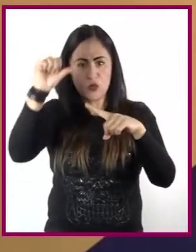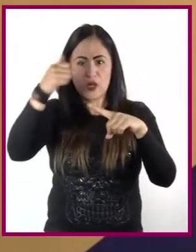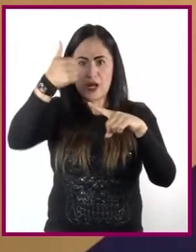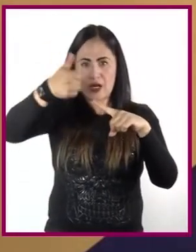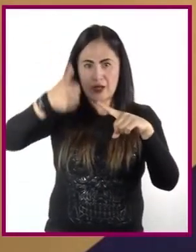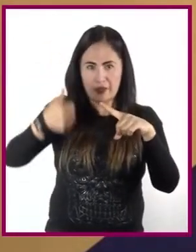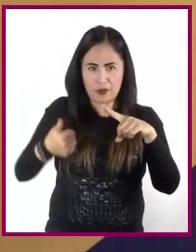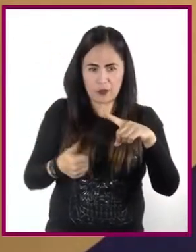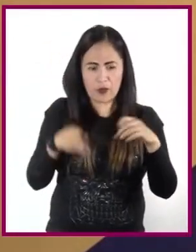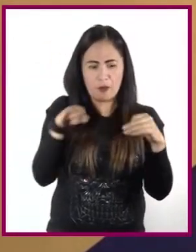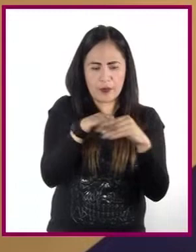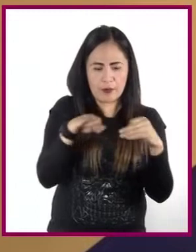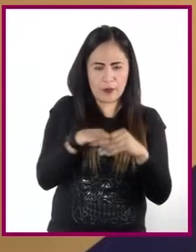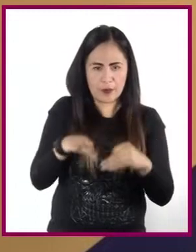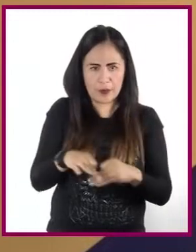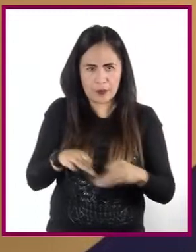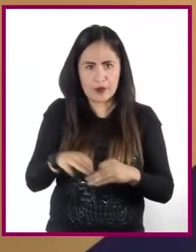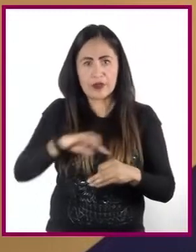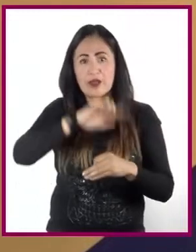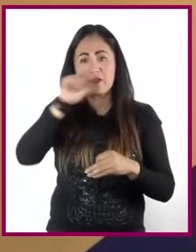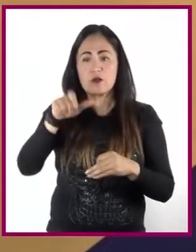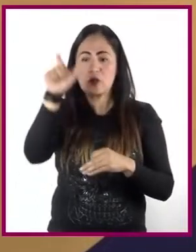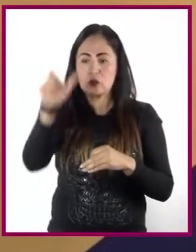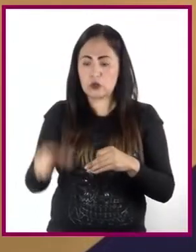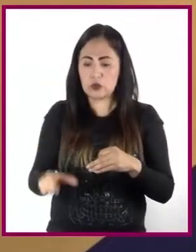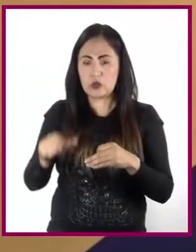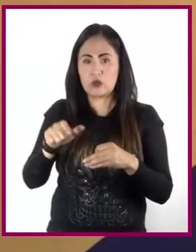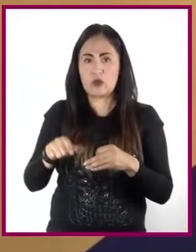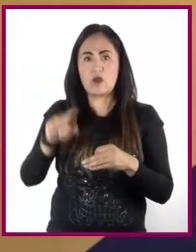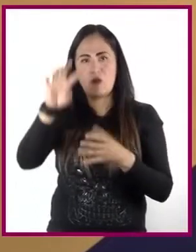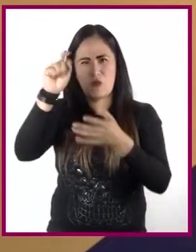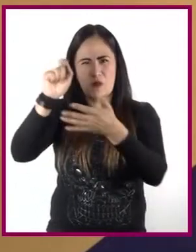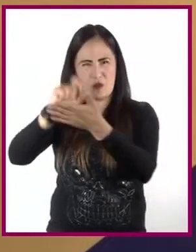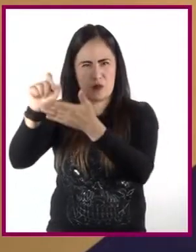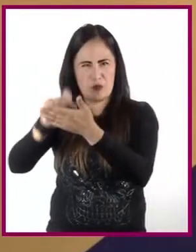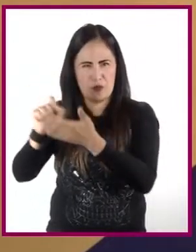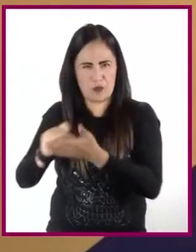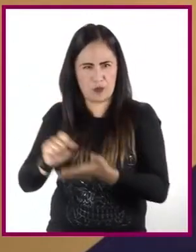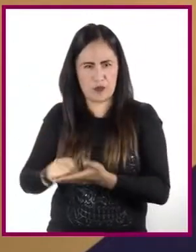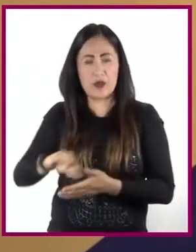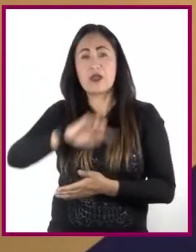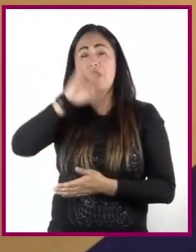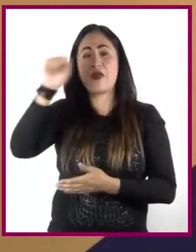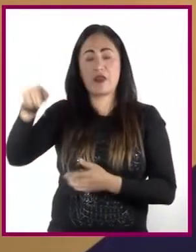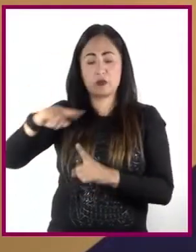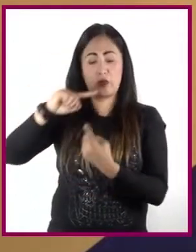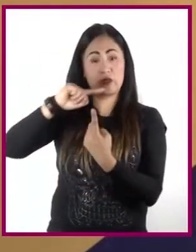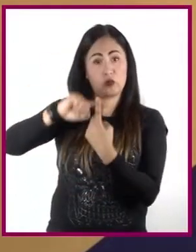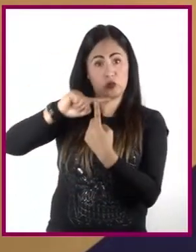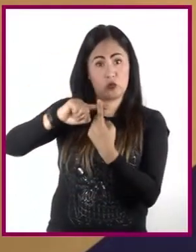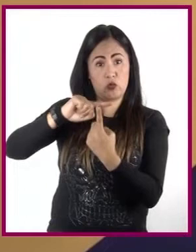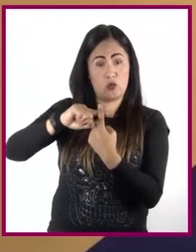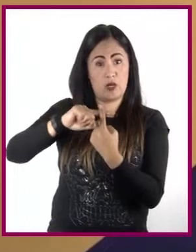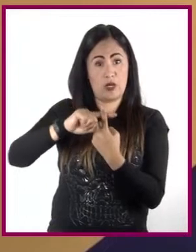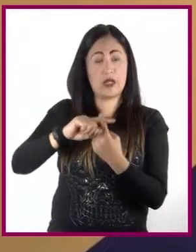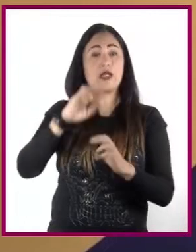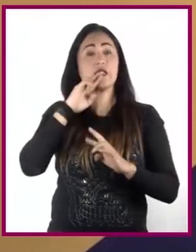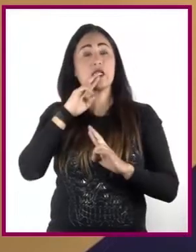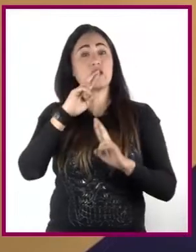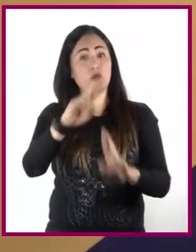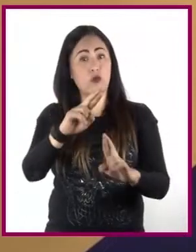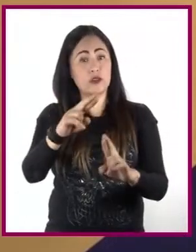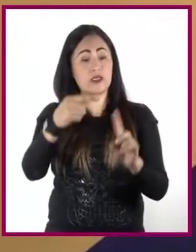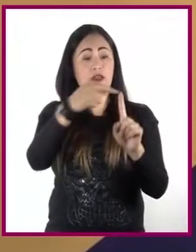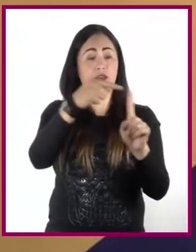cada una de ellas y se coloca en una tercera columna. Posteriormente se suman los valores de esta columna y el resultado